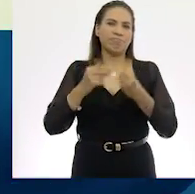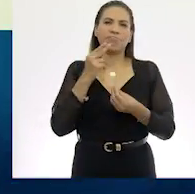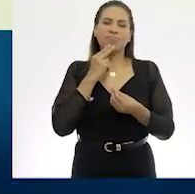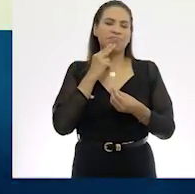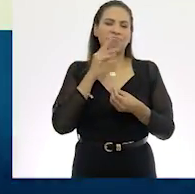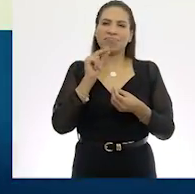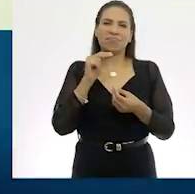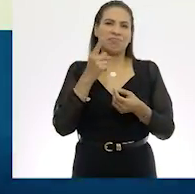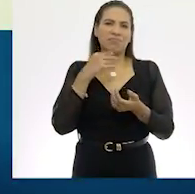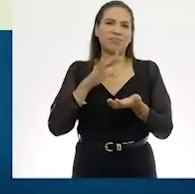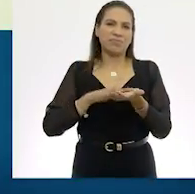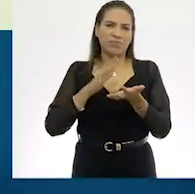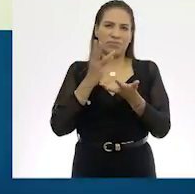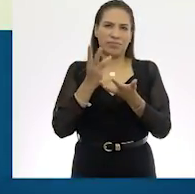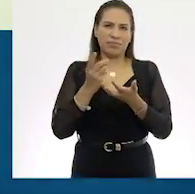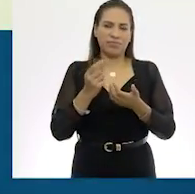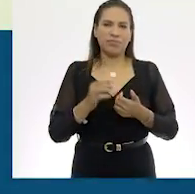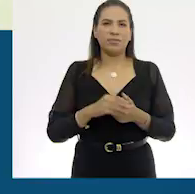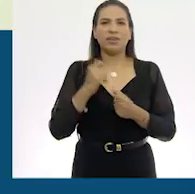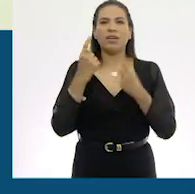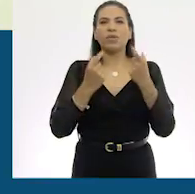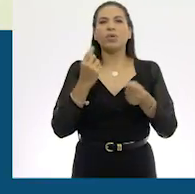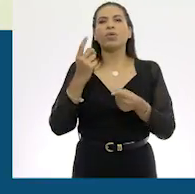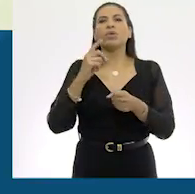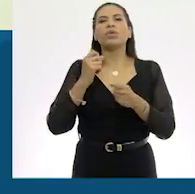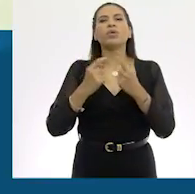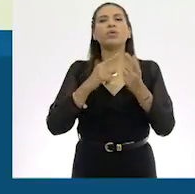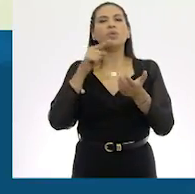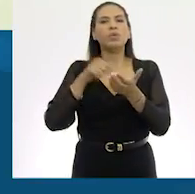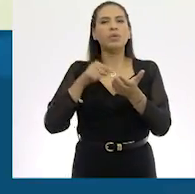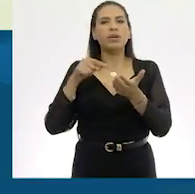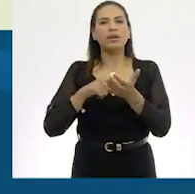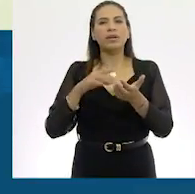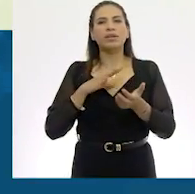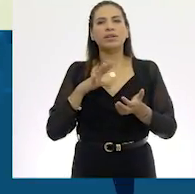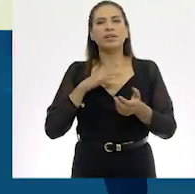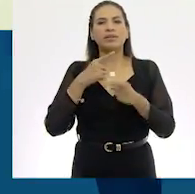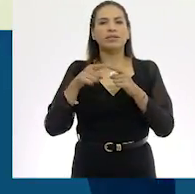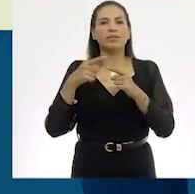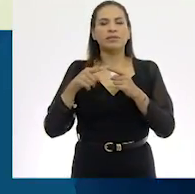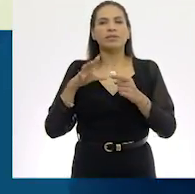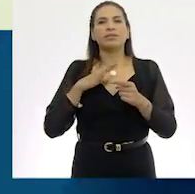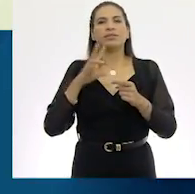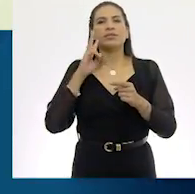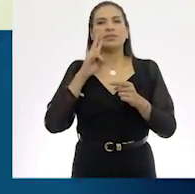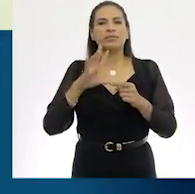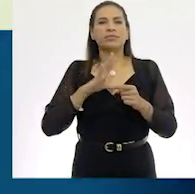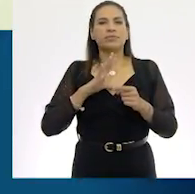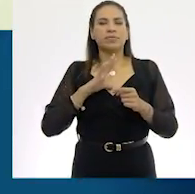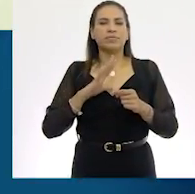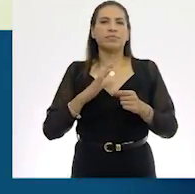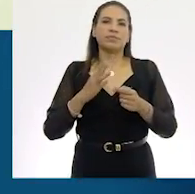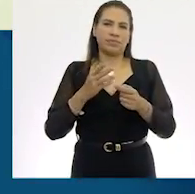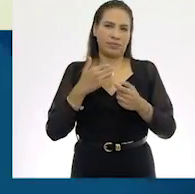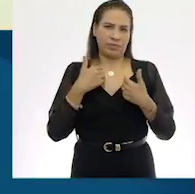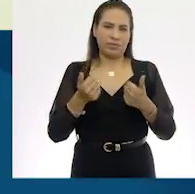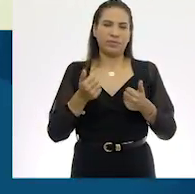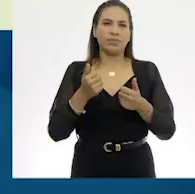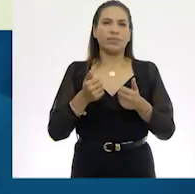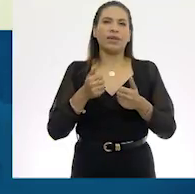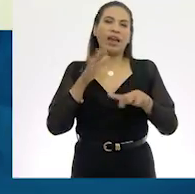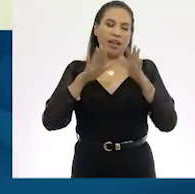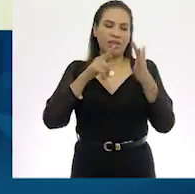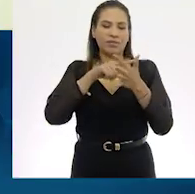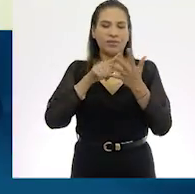contar las cosas. En algunos lugares la gente sabe contar, pero apenas se molestan. La tribu piraña solo cuenta hasta